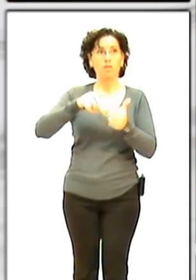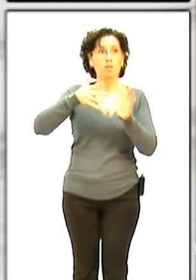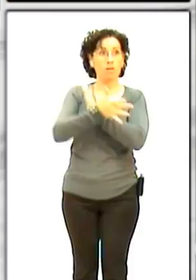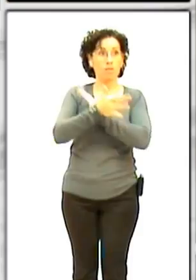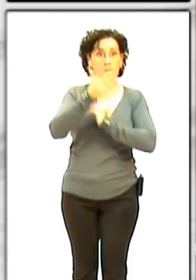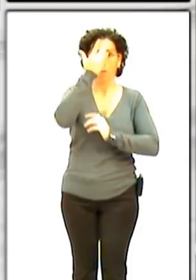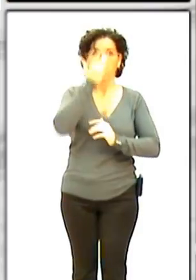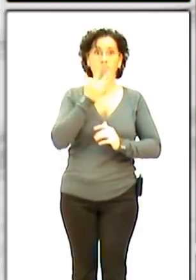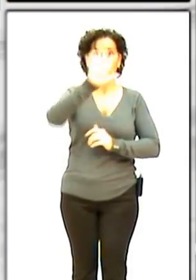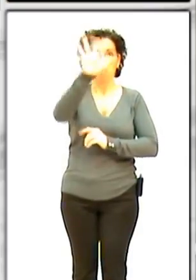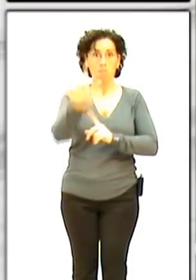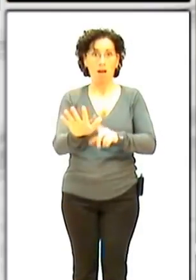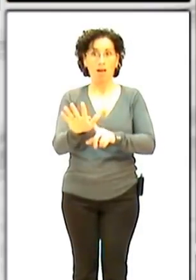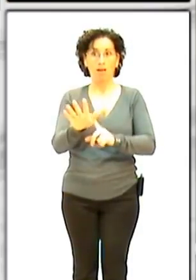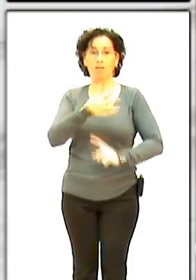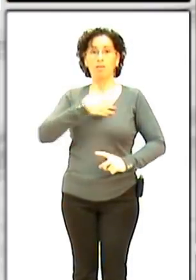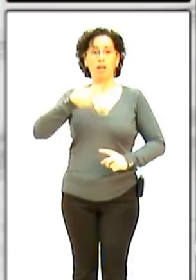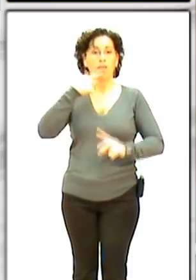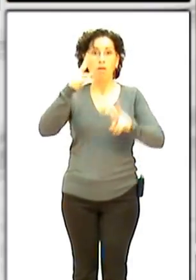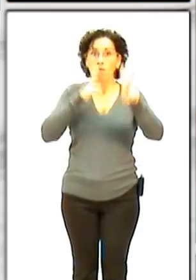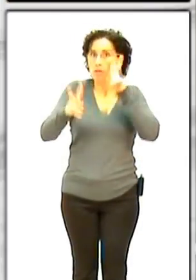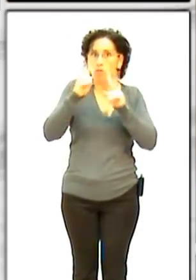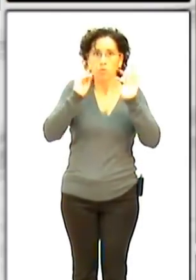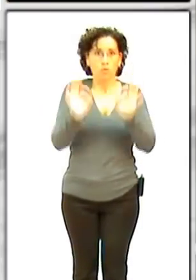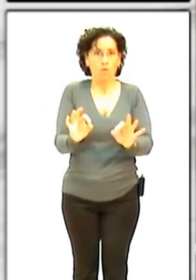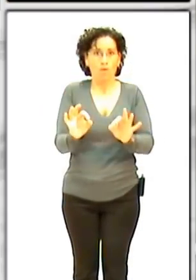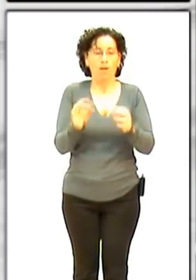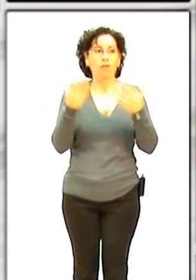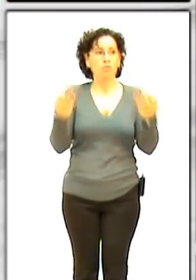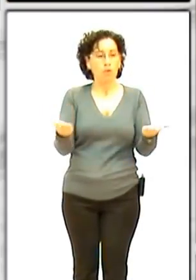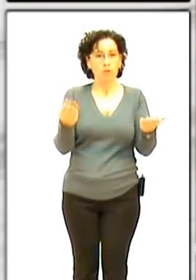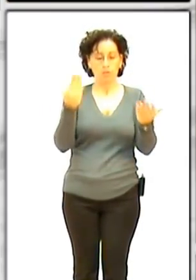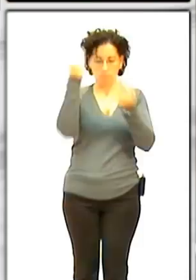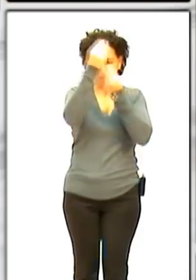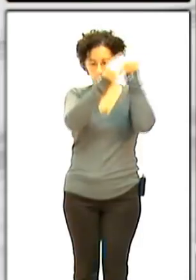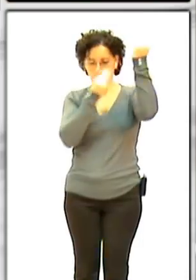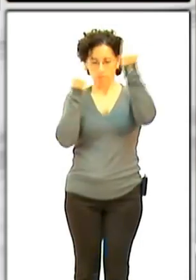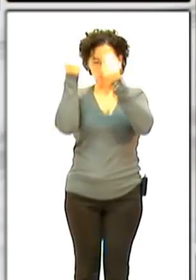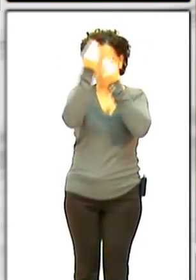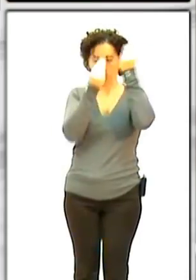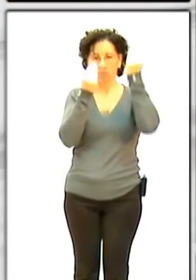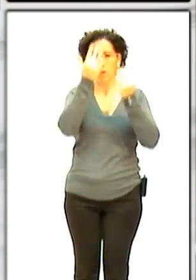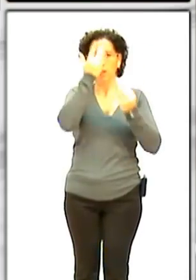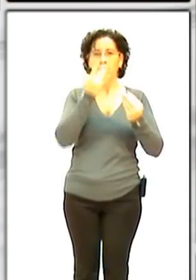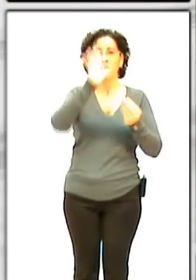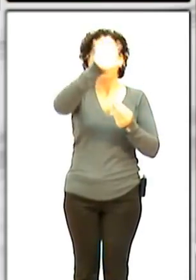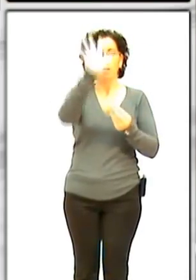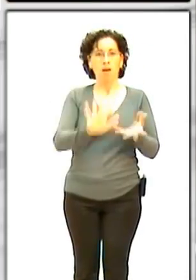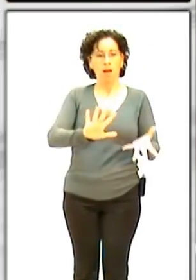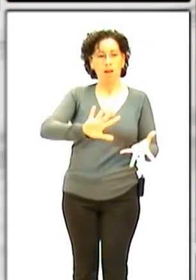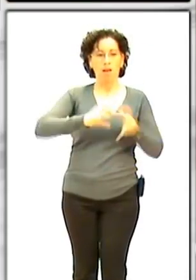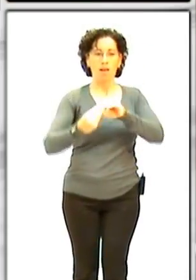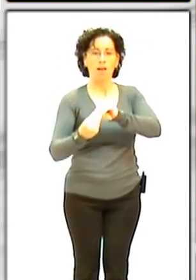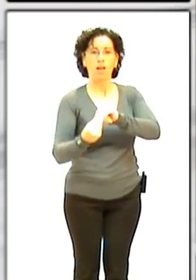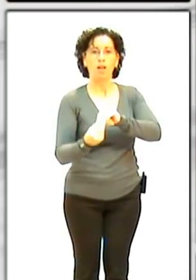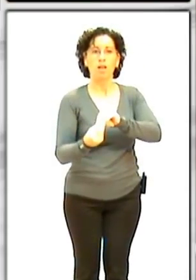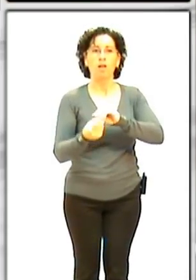imagen, es visual, y cómo adaptamos una imagen a una